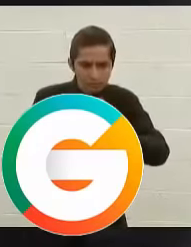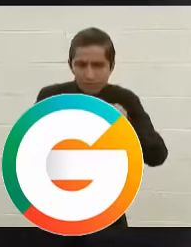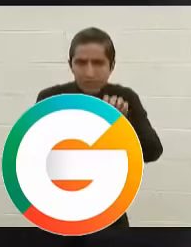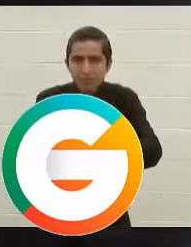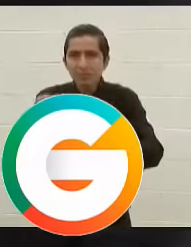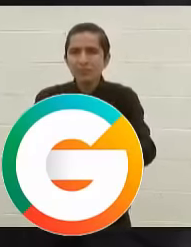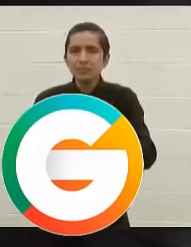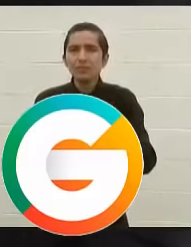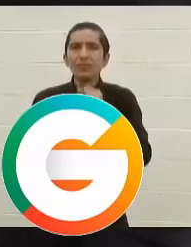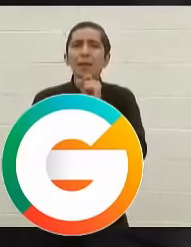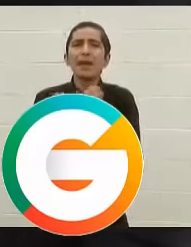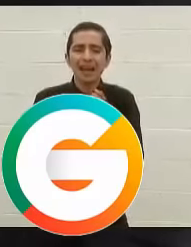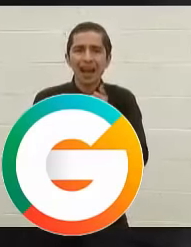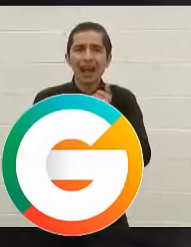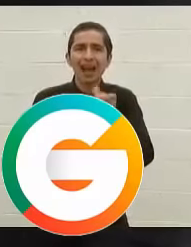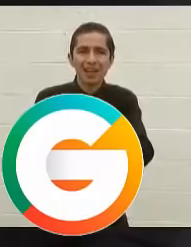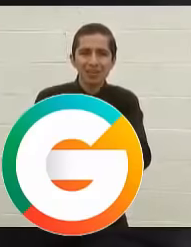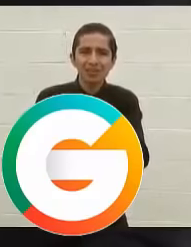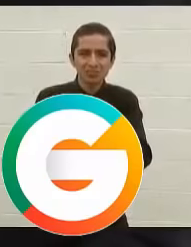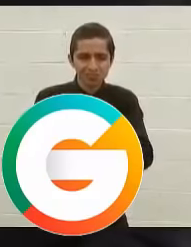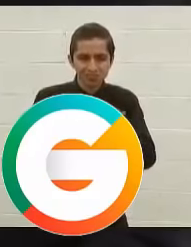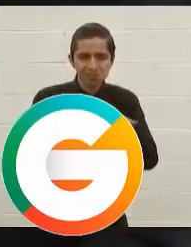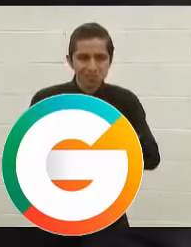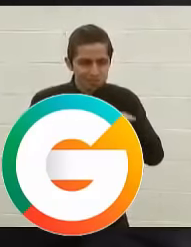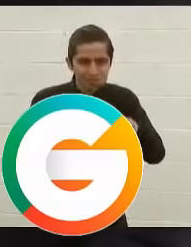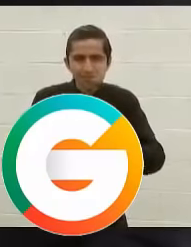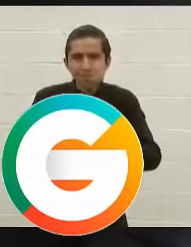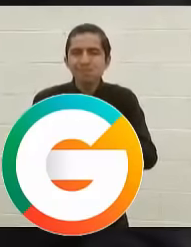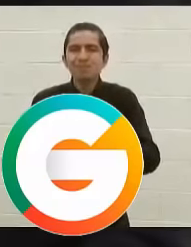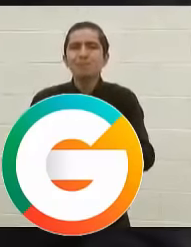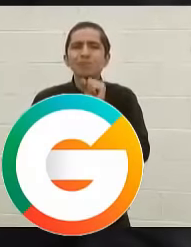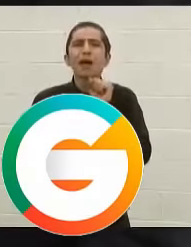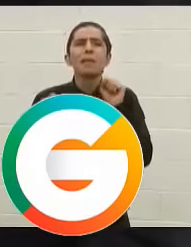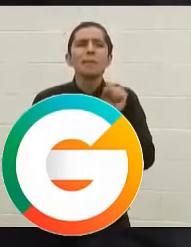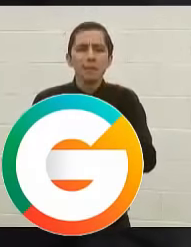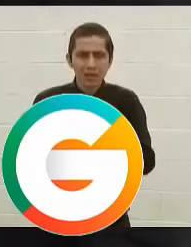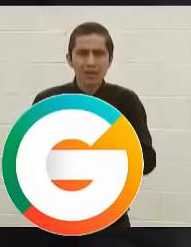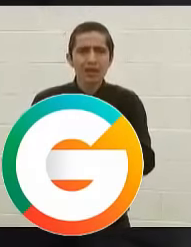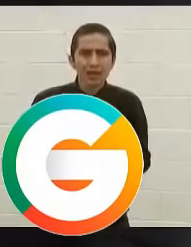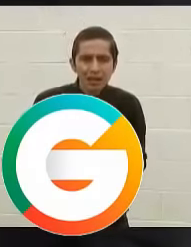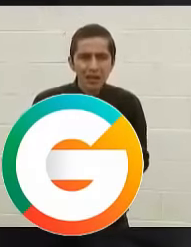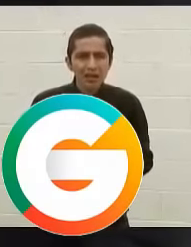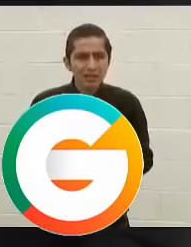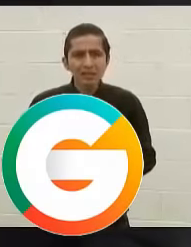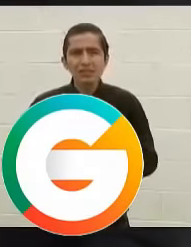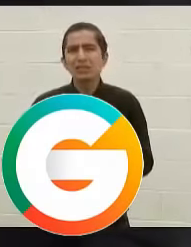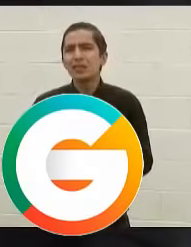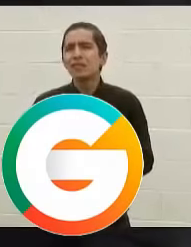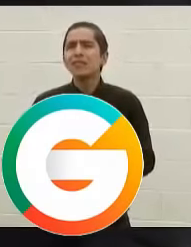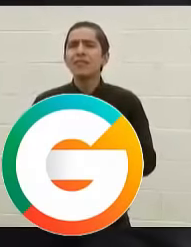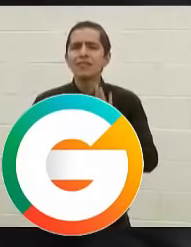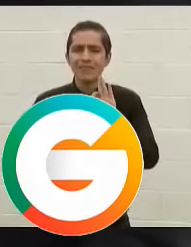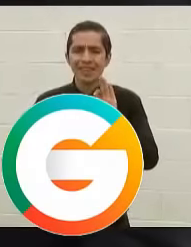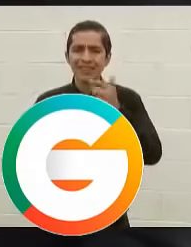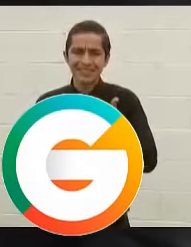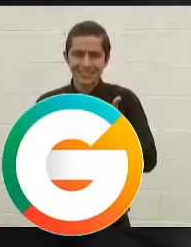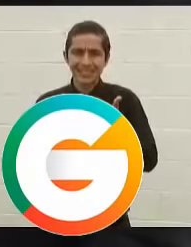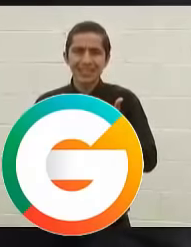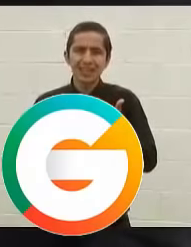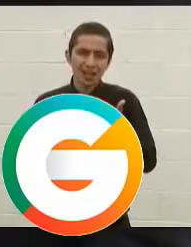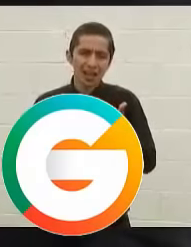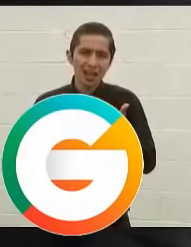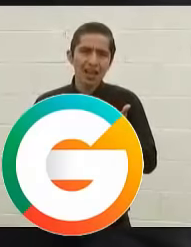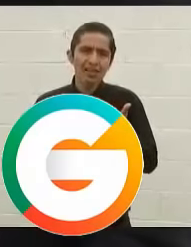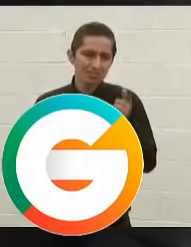como los vehículos asegurados, incluido este, han sido puestos a disposición de la Fiscalía Central de